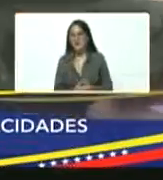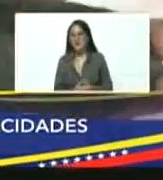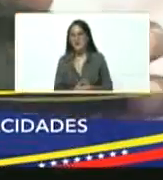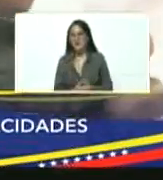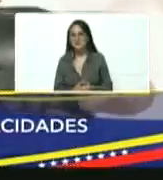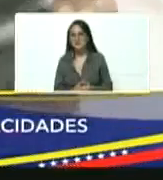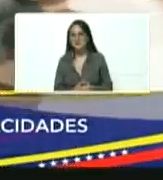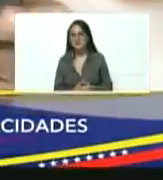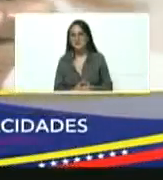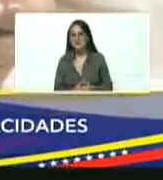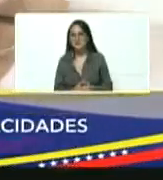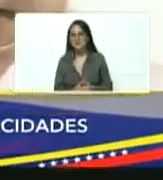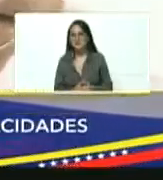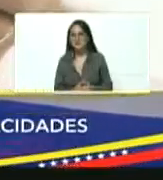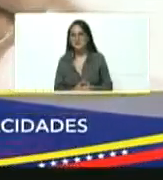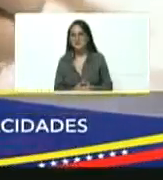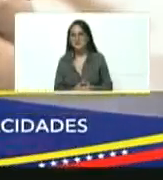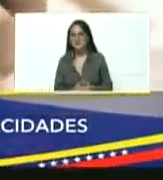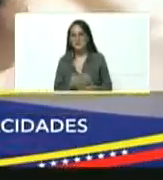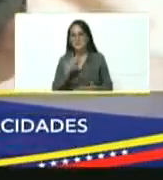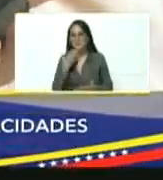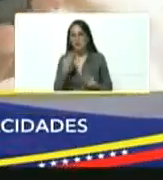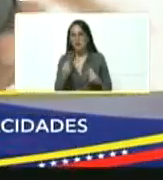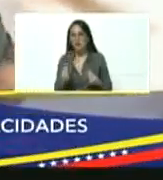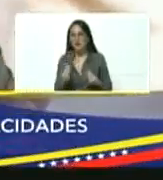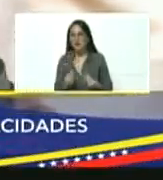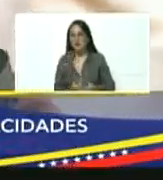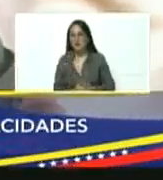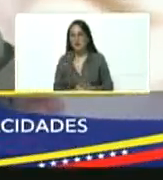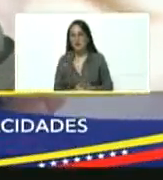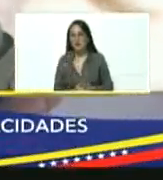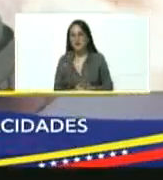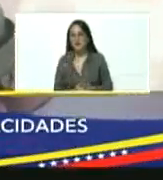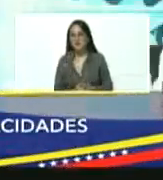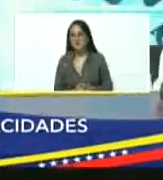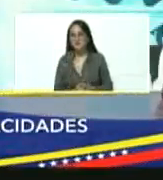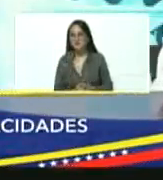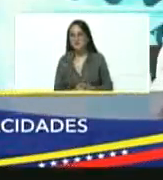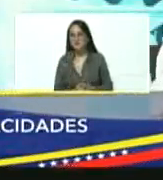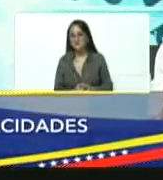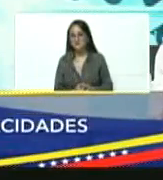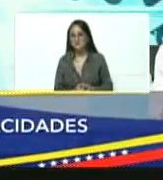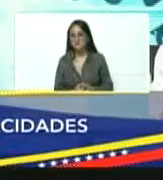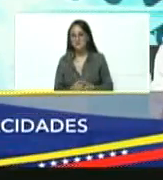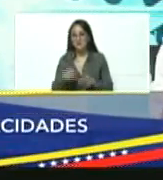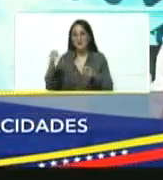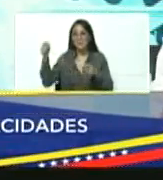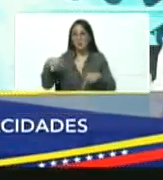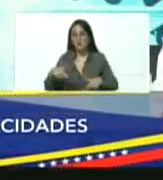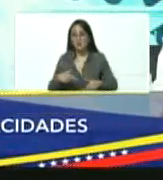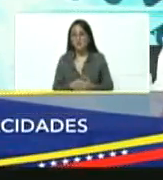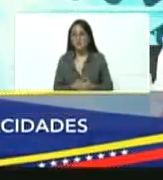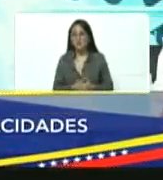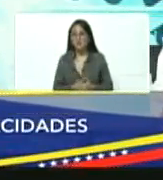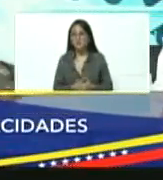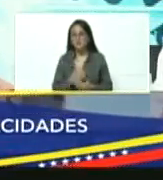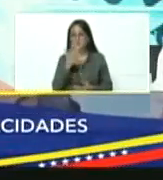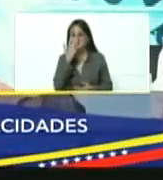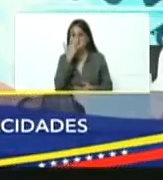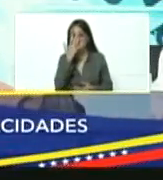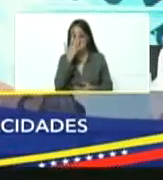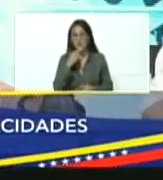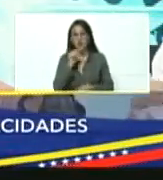toque. La mayor calidad. Producto de exportación. Es cuando yo le digo a los